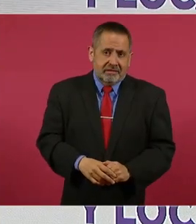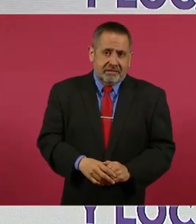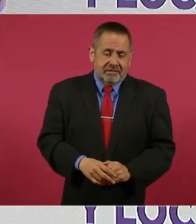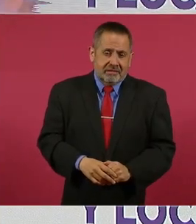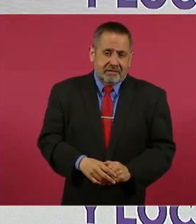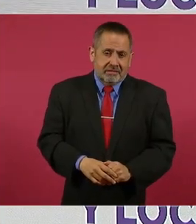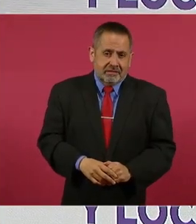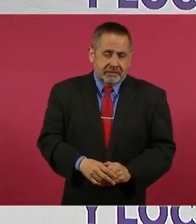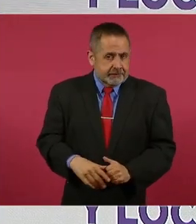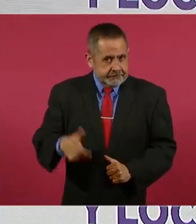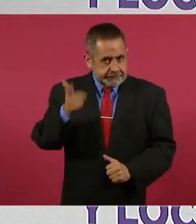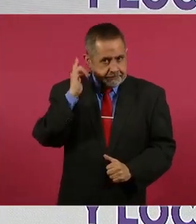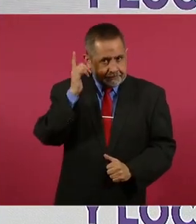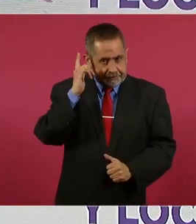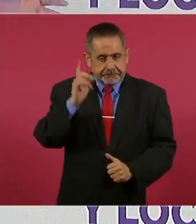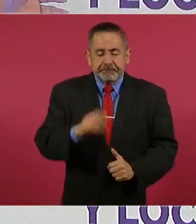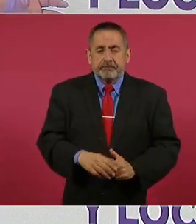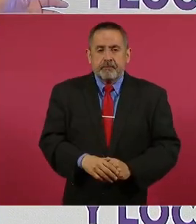Ojalá,